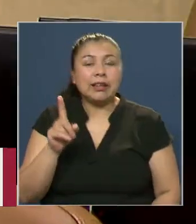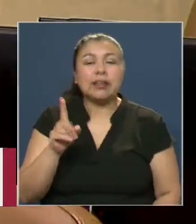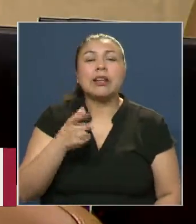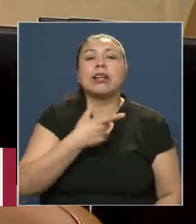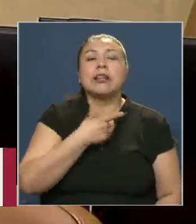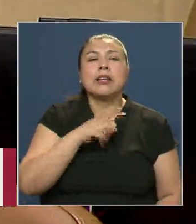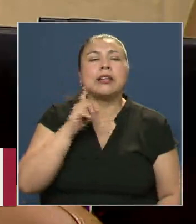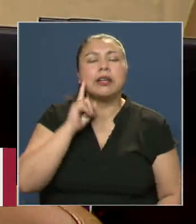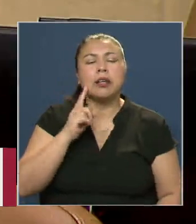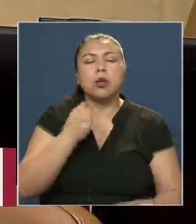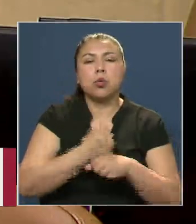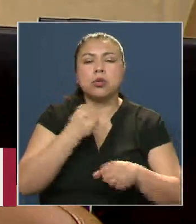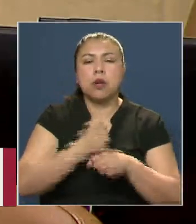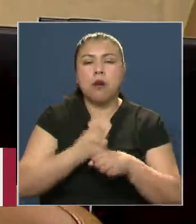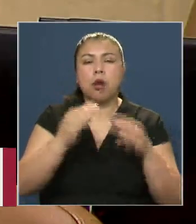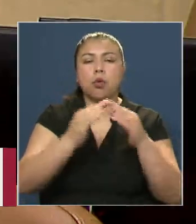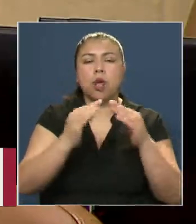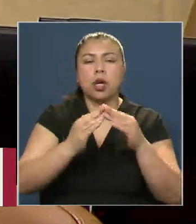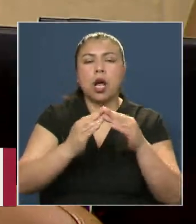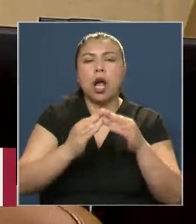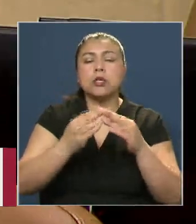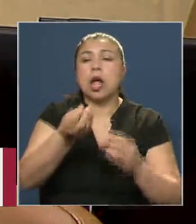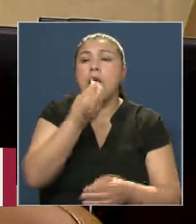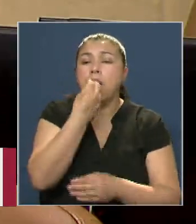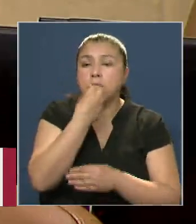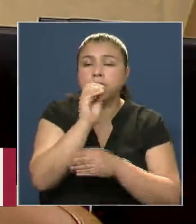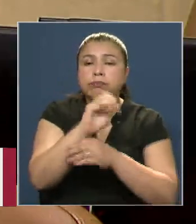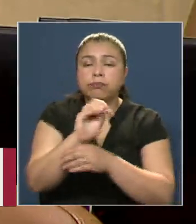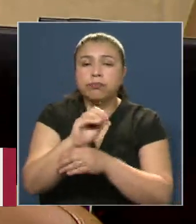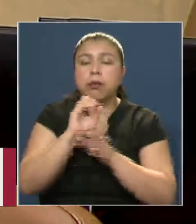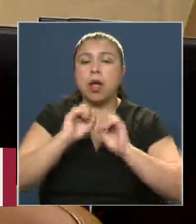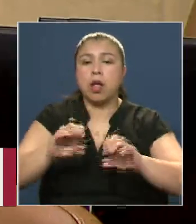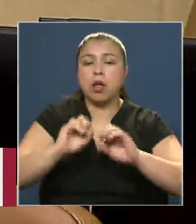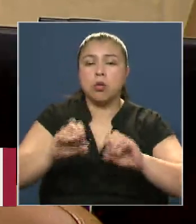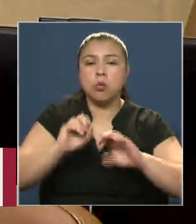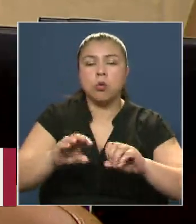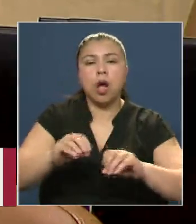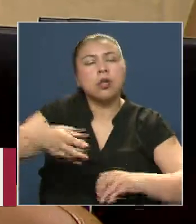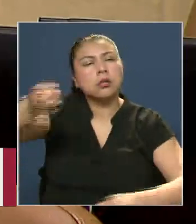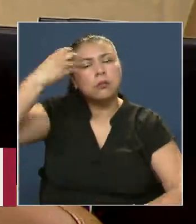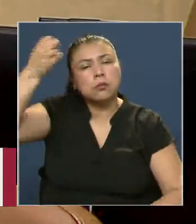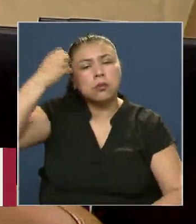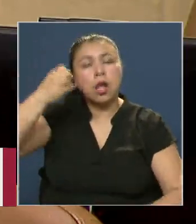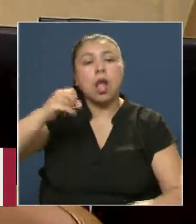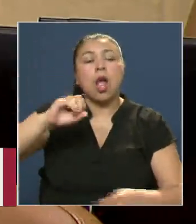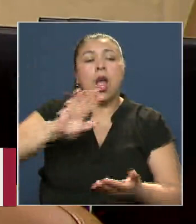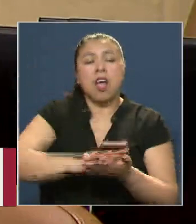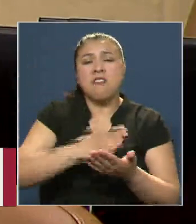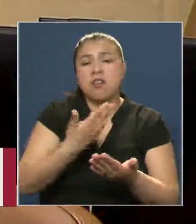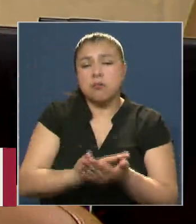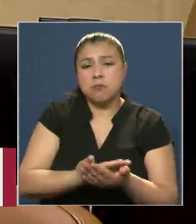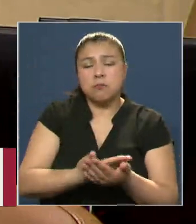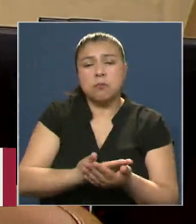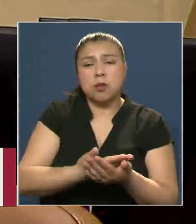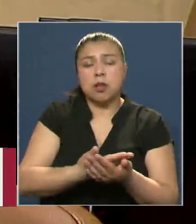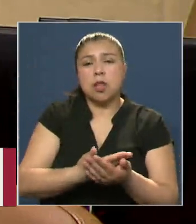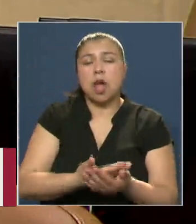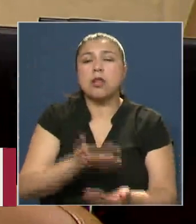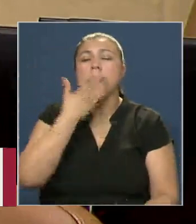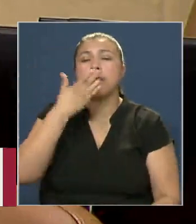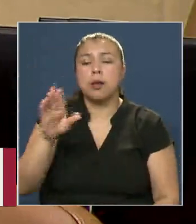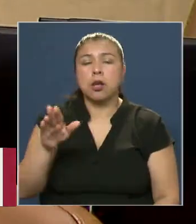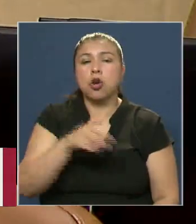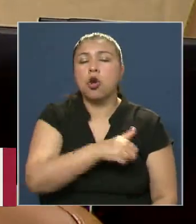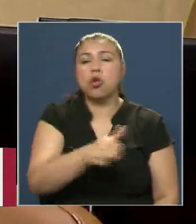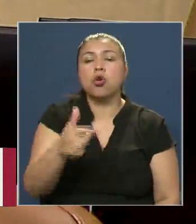una vivienda digna, alimentarse, educarse, cuidarse de enfermedades? Todos queremos eso y es